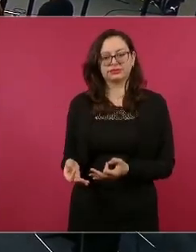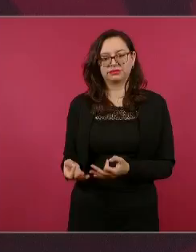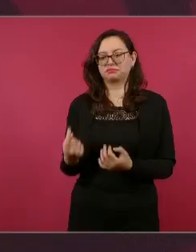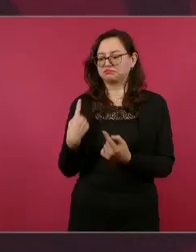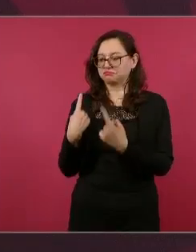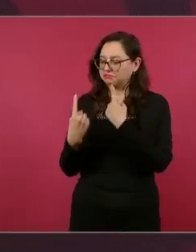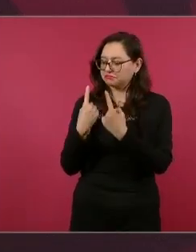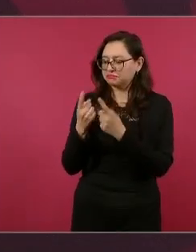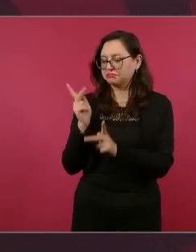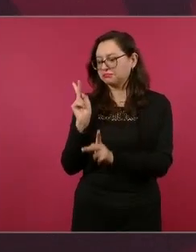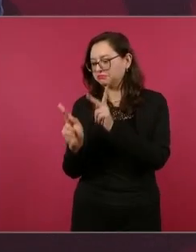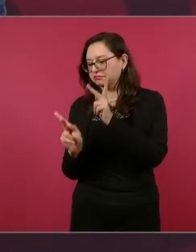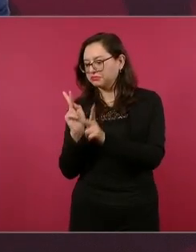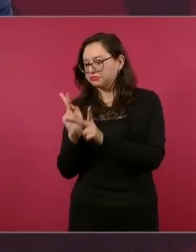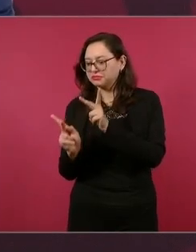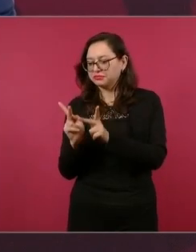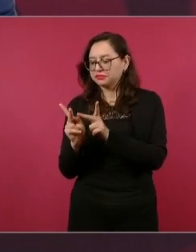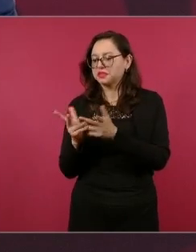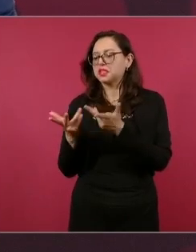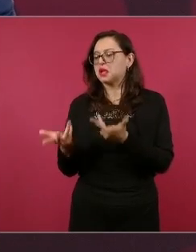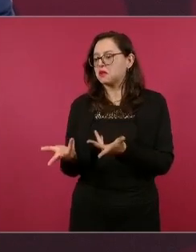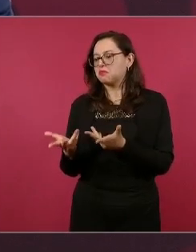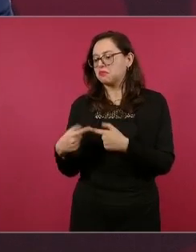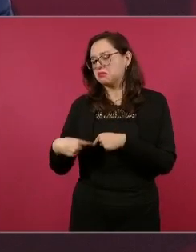Vamos a platicar sobre la transición.